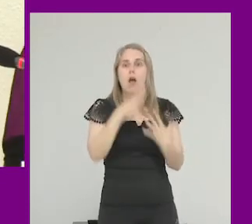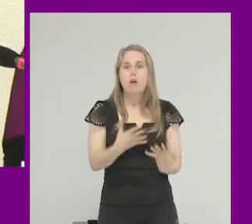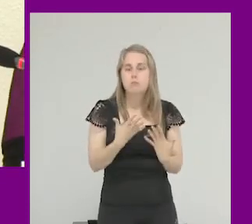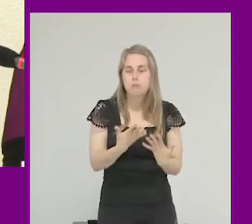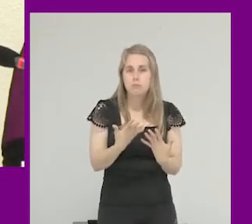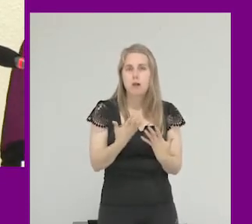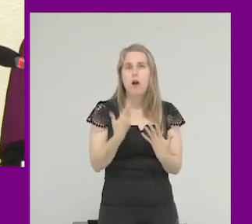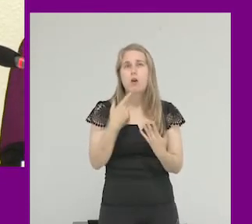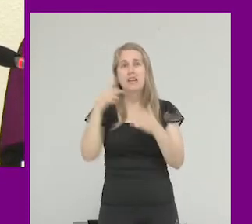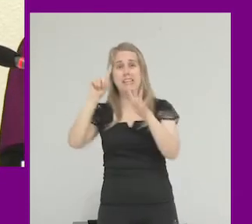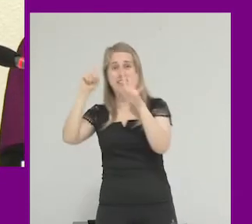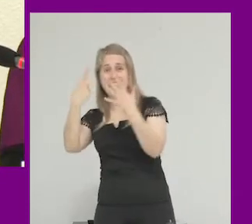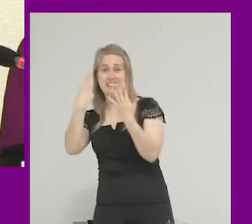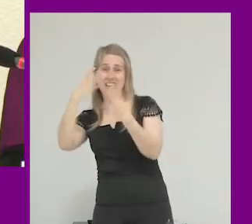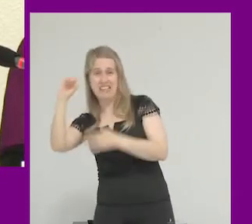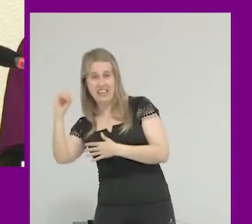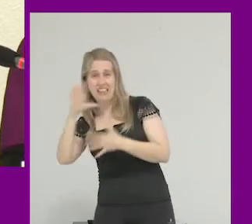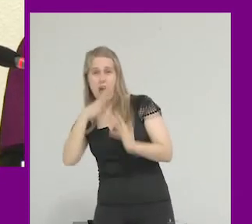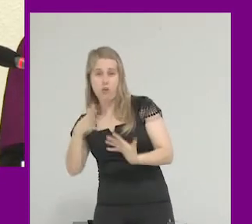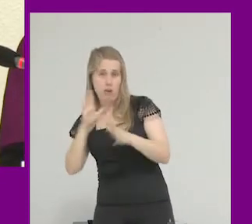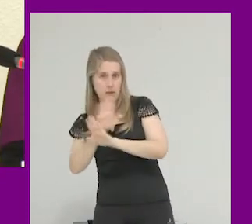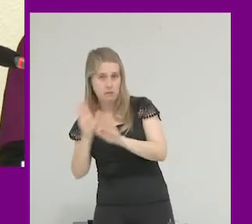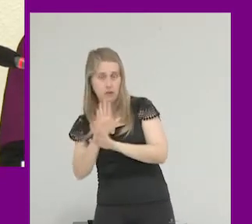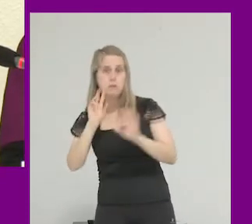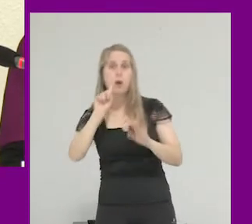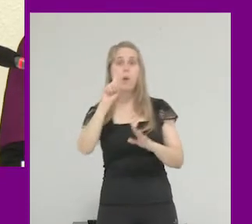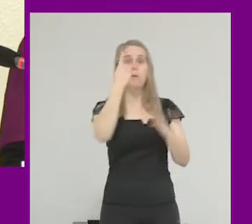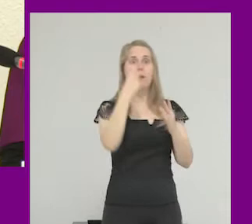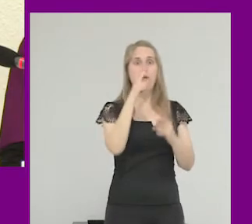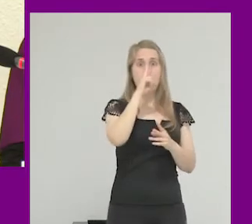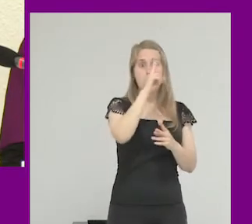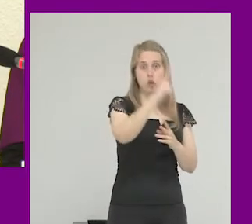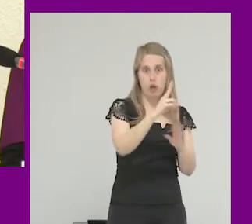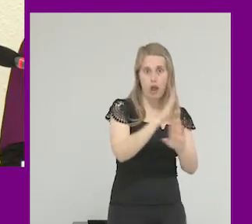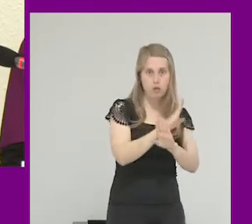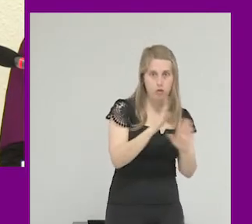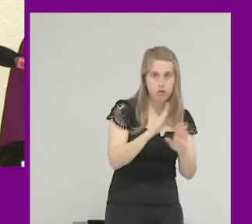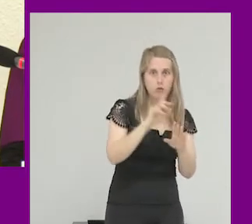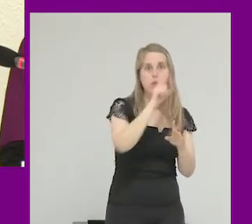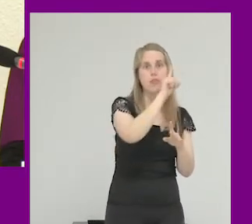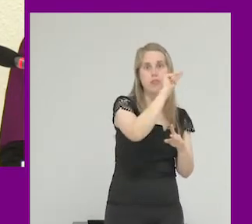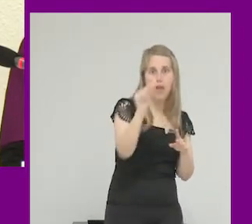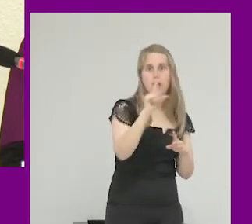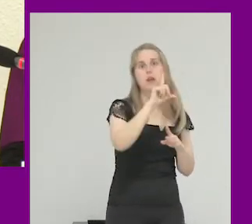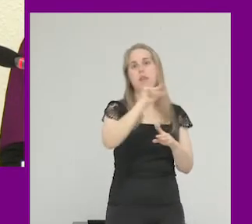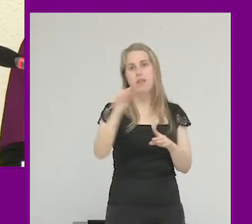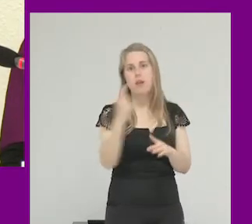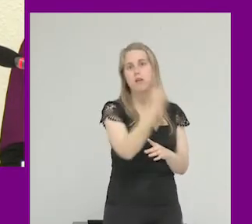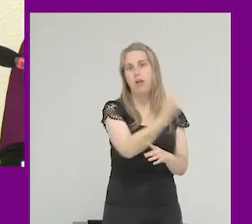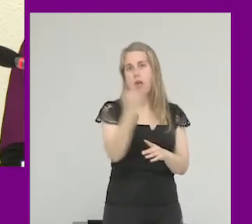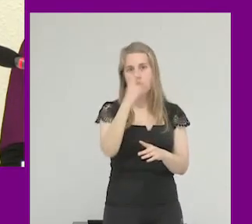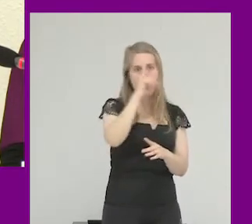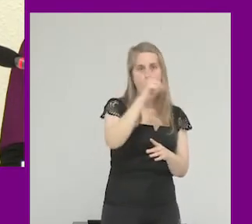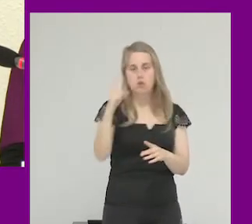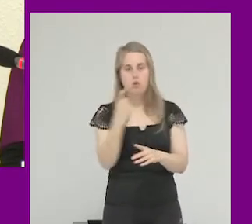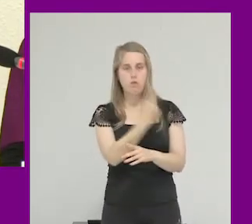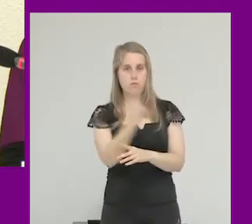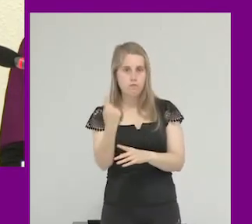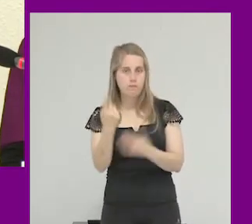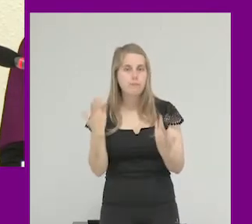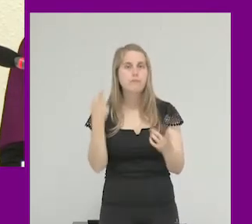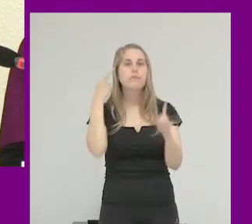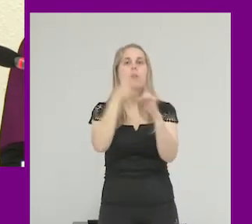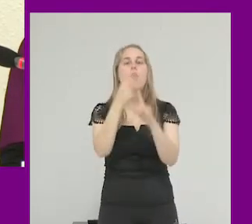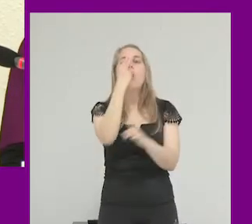másteres tienen 60, pero la primera promoción hizo 2 años y cada año hizo 100 créditos. O sea, que el